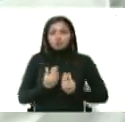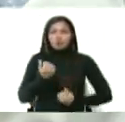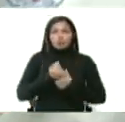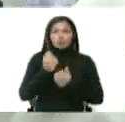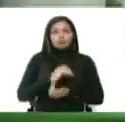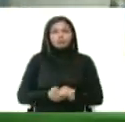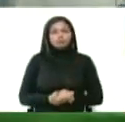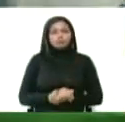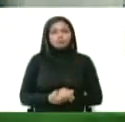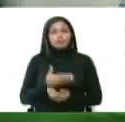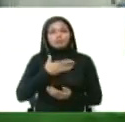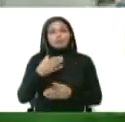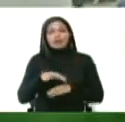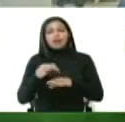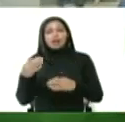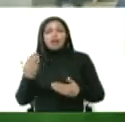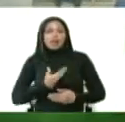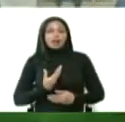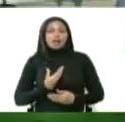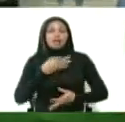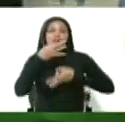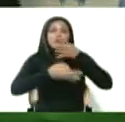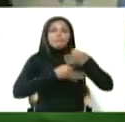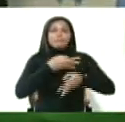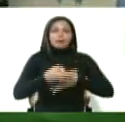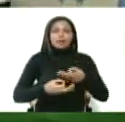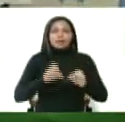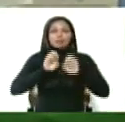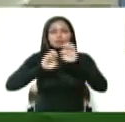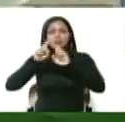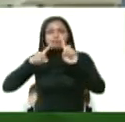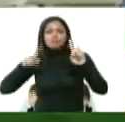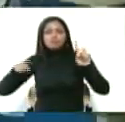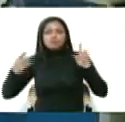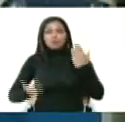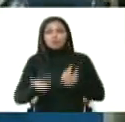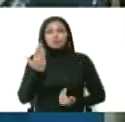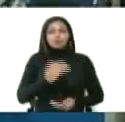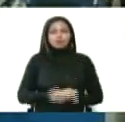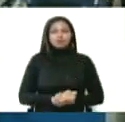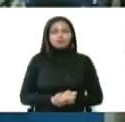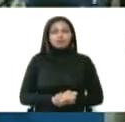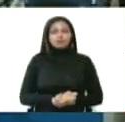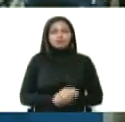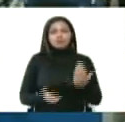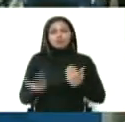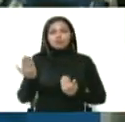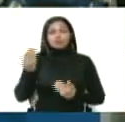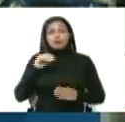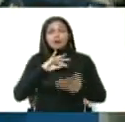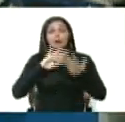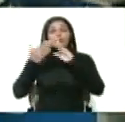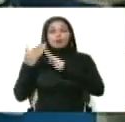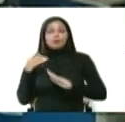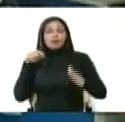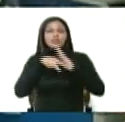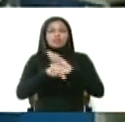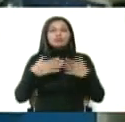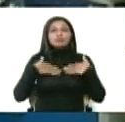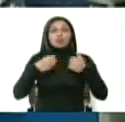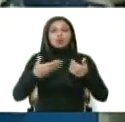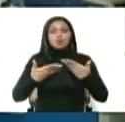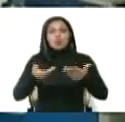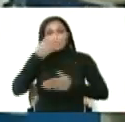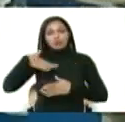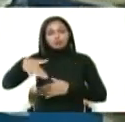dejar al alcalde Dirwin Arrieta para que dé algunas estadísticas importantes, cómo Barrio Adentro ha podido darle salud al pueblo del Zulia